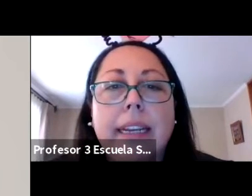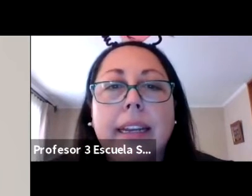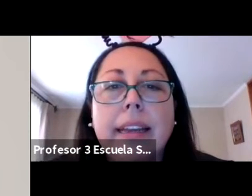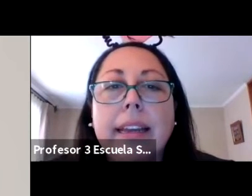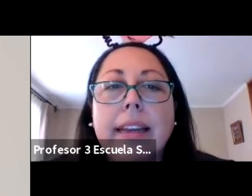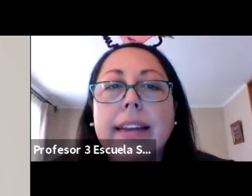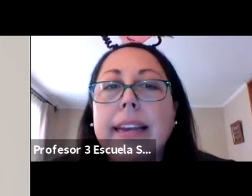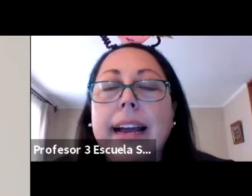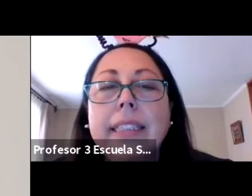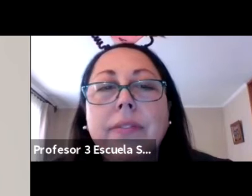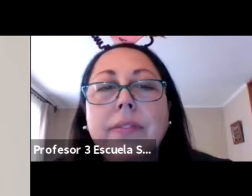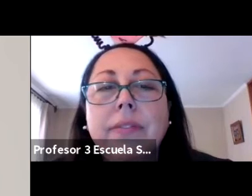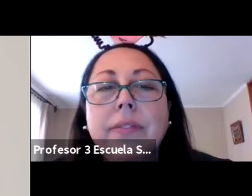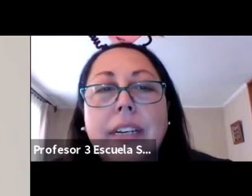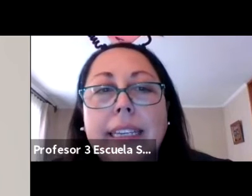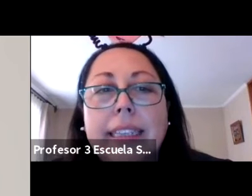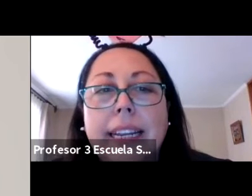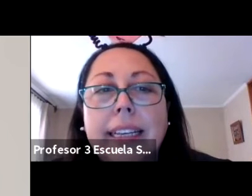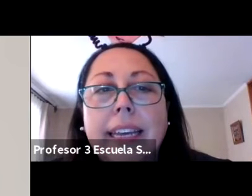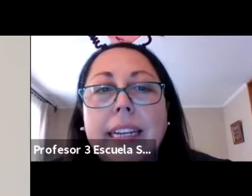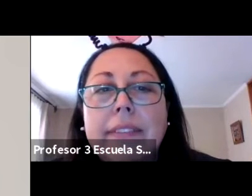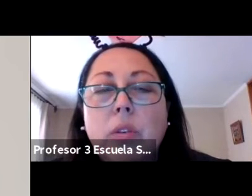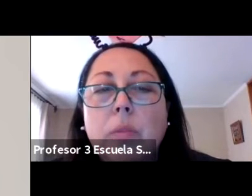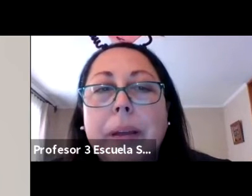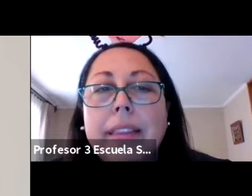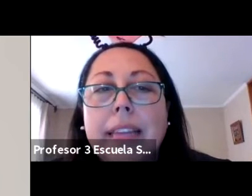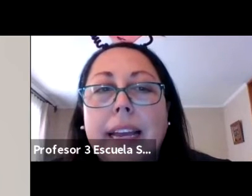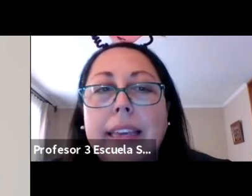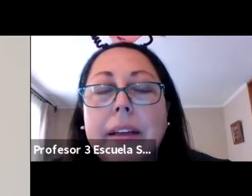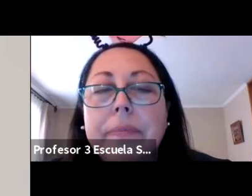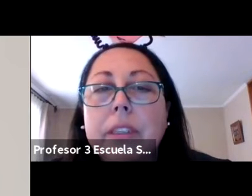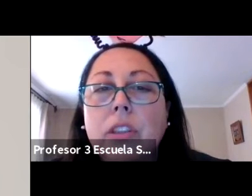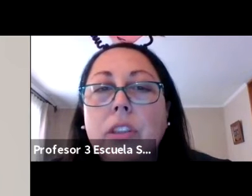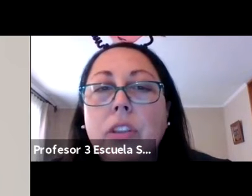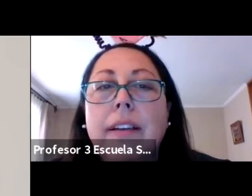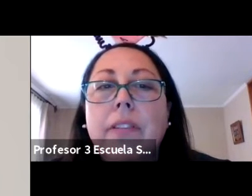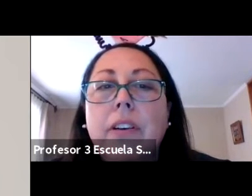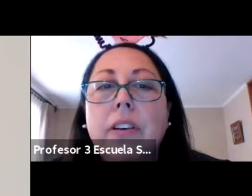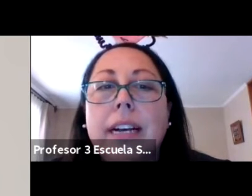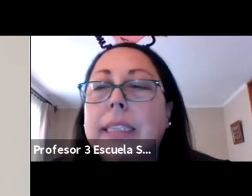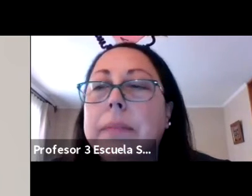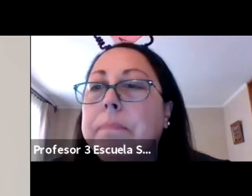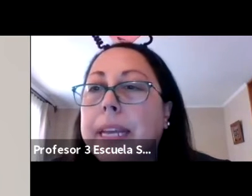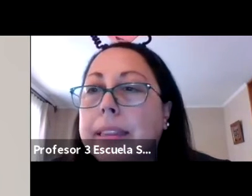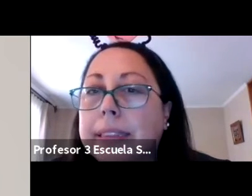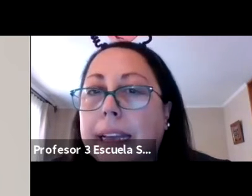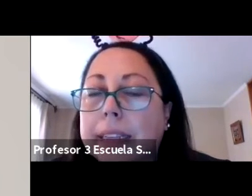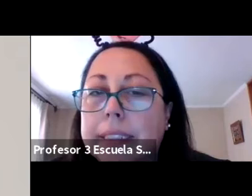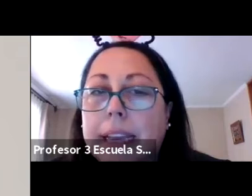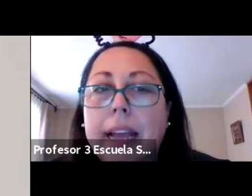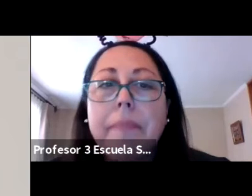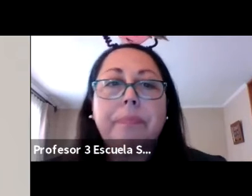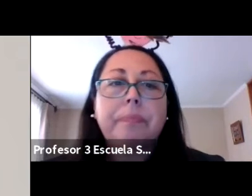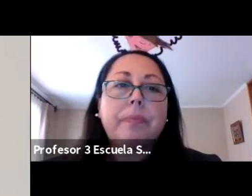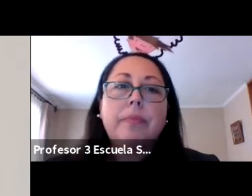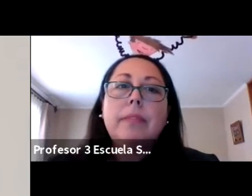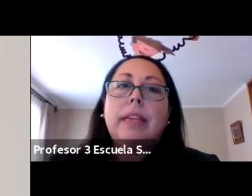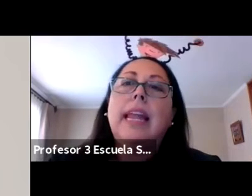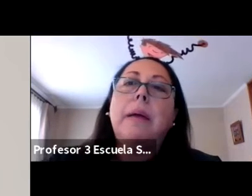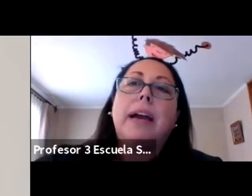Entonces, miren, las vocales que están aquí arriba en su pantalla son las vocales imprenta,